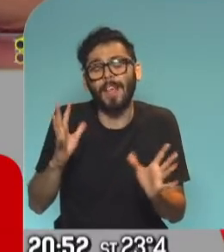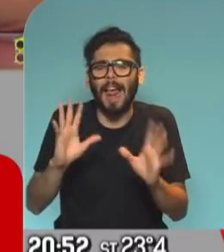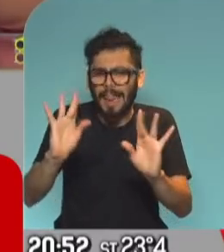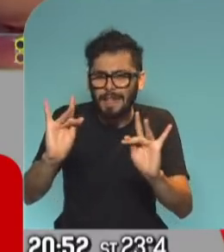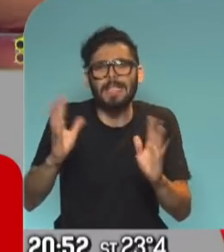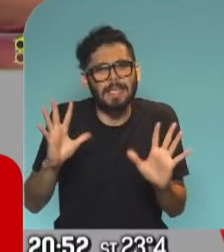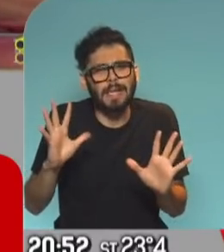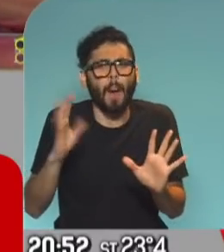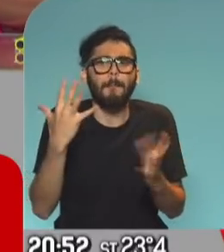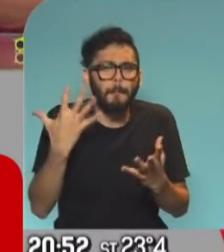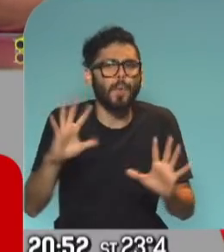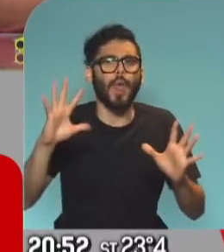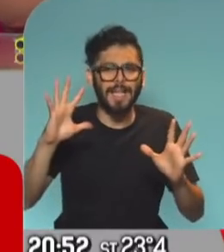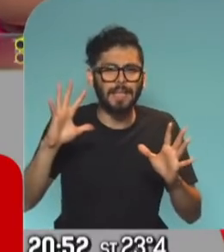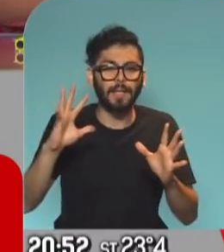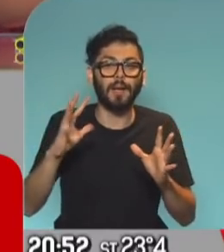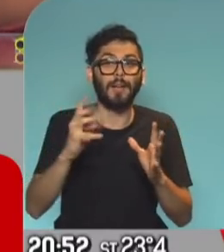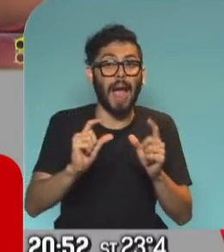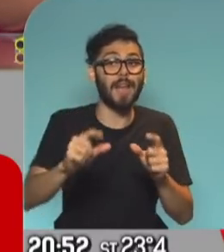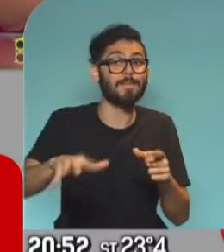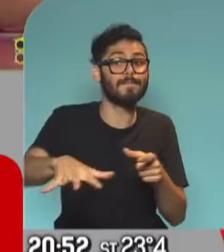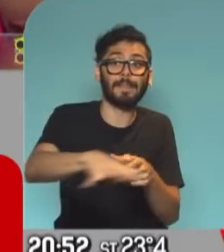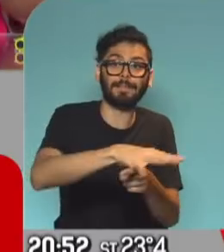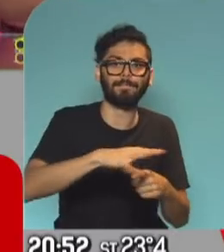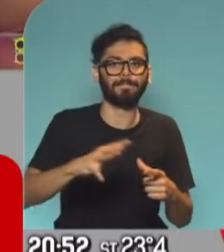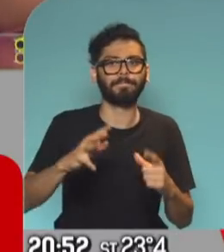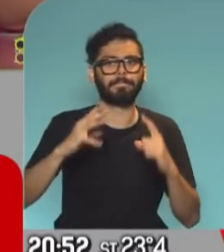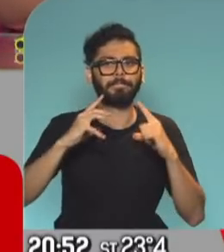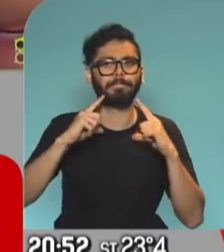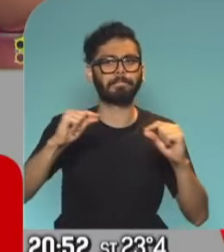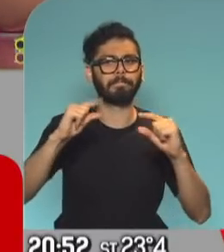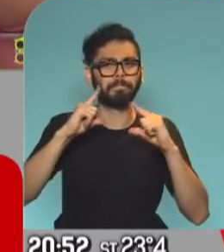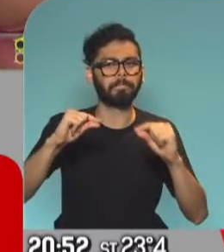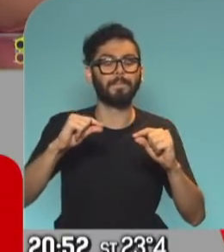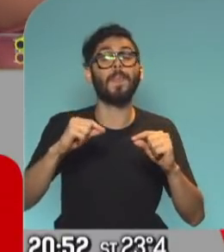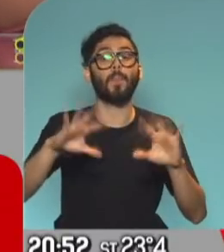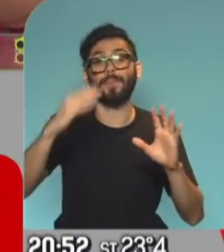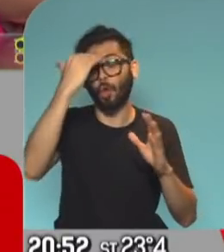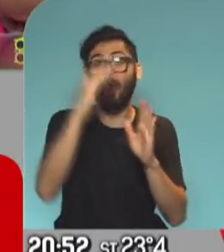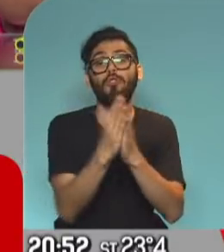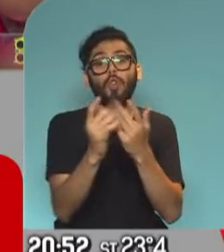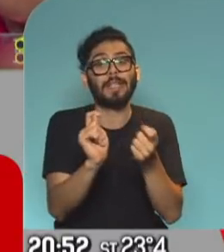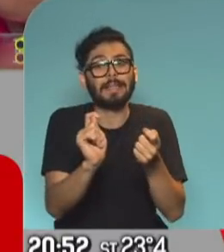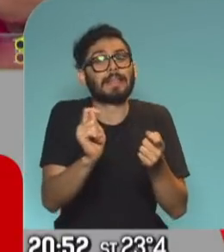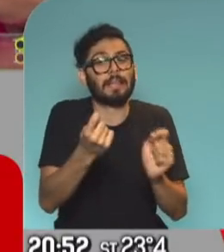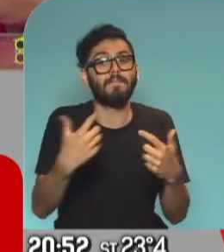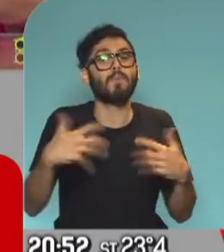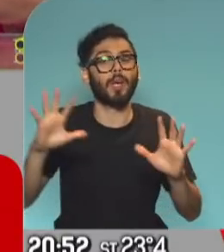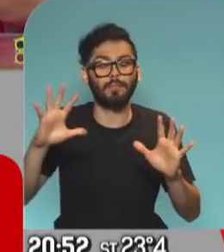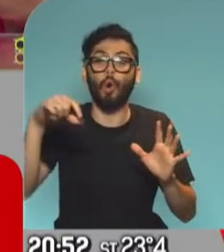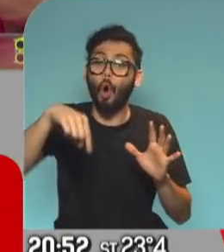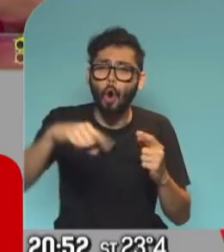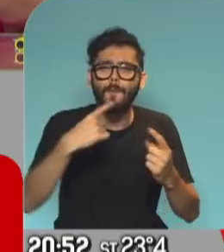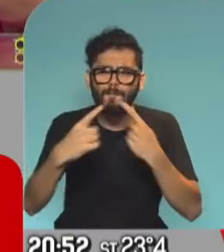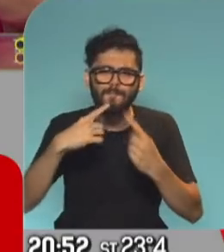empieza a hablarse y a hacerse sentir la posibilidad de que reformen esa constitución. En los sondeos del día de